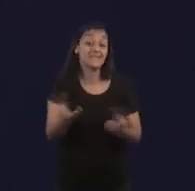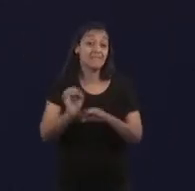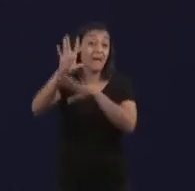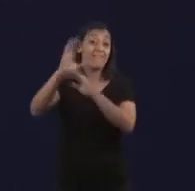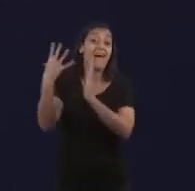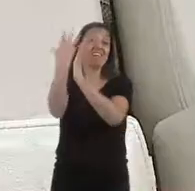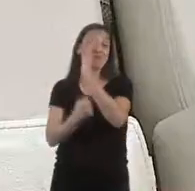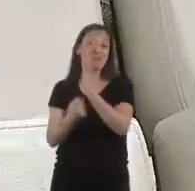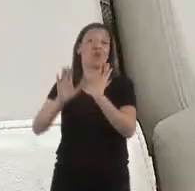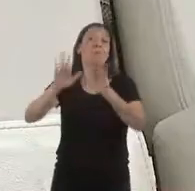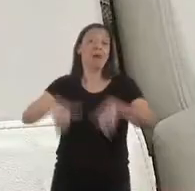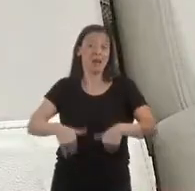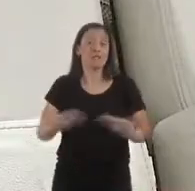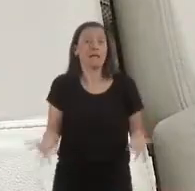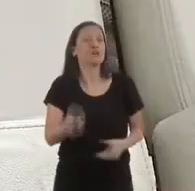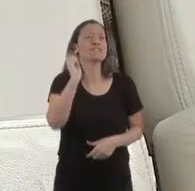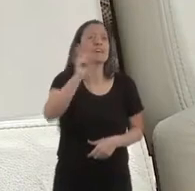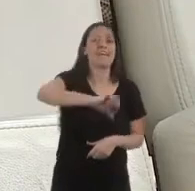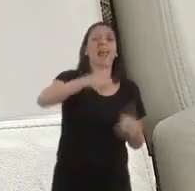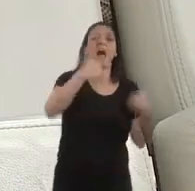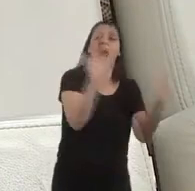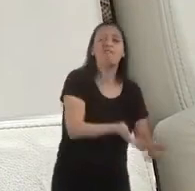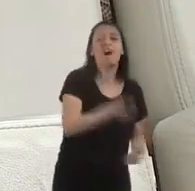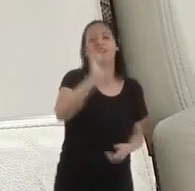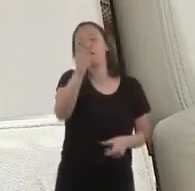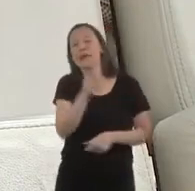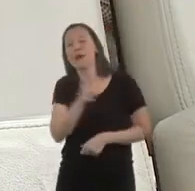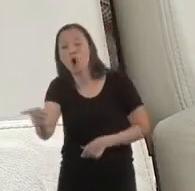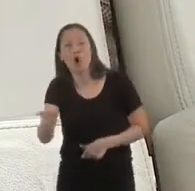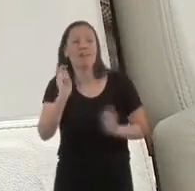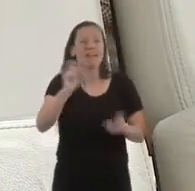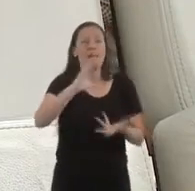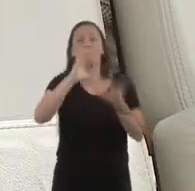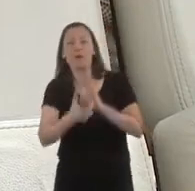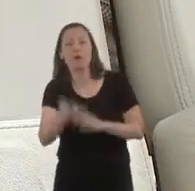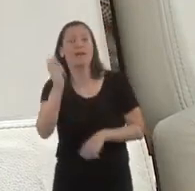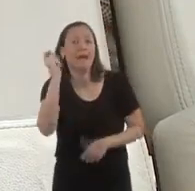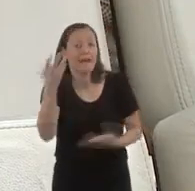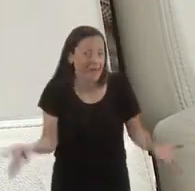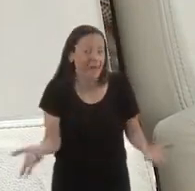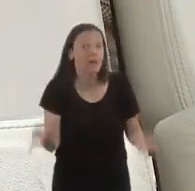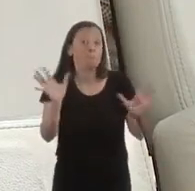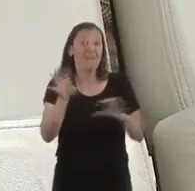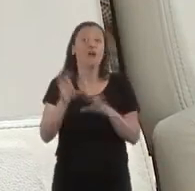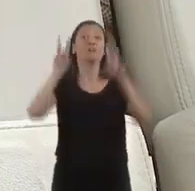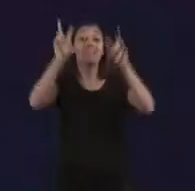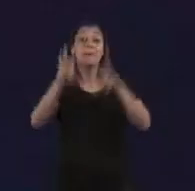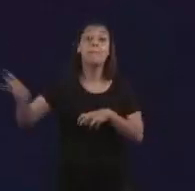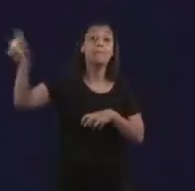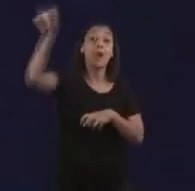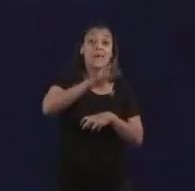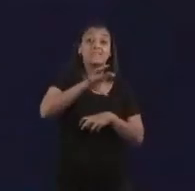El salario, quién gana más, quién gana menos, quién se beneficia, quién no. Pero en el tema provincias es toda la población.